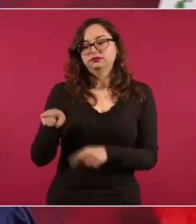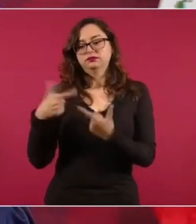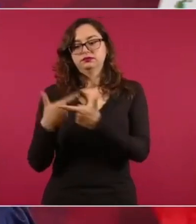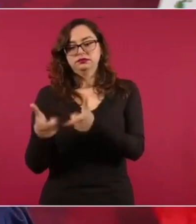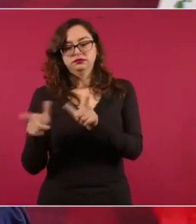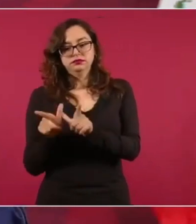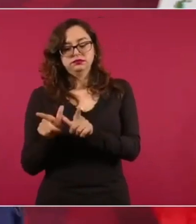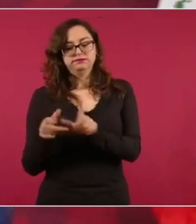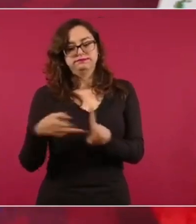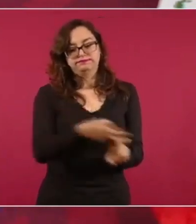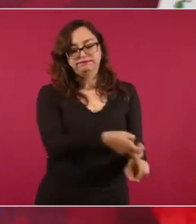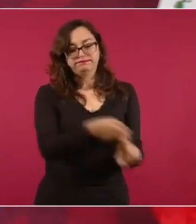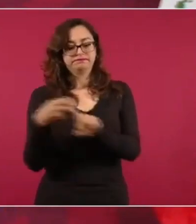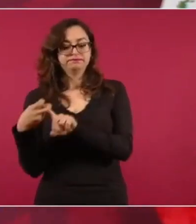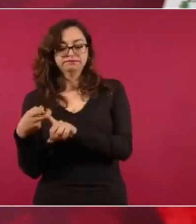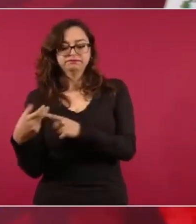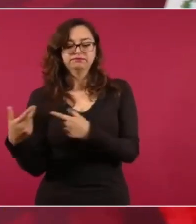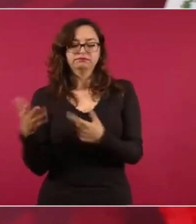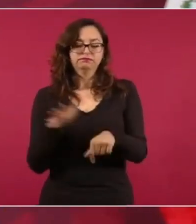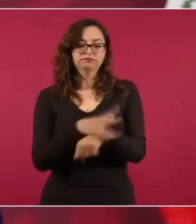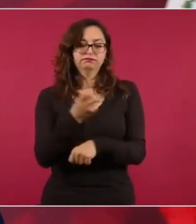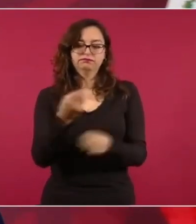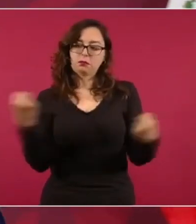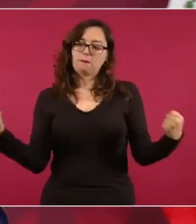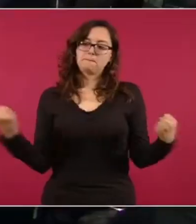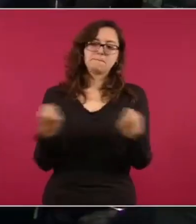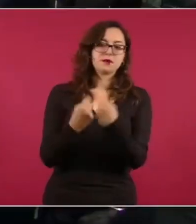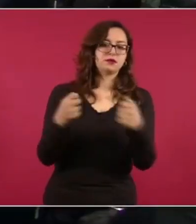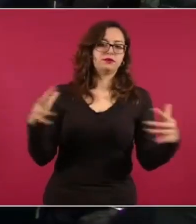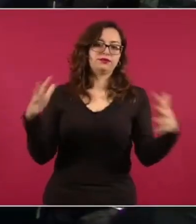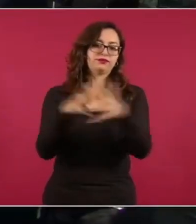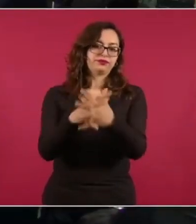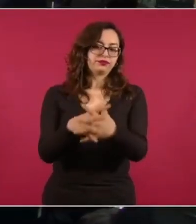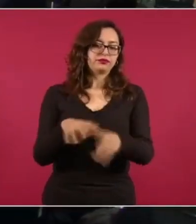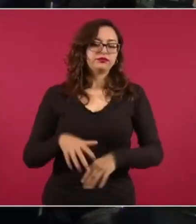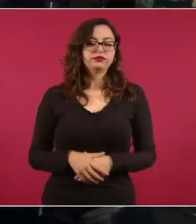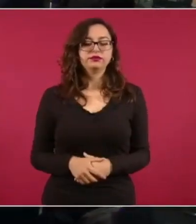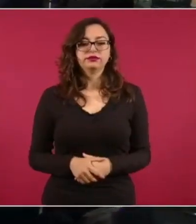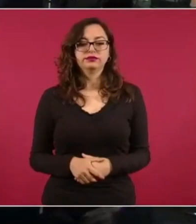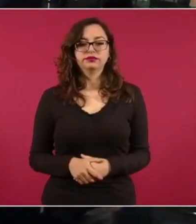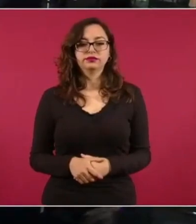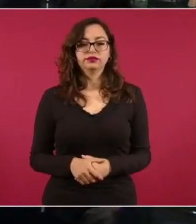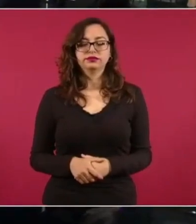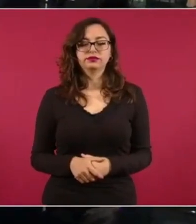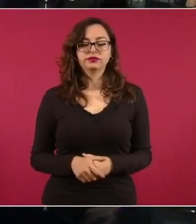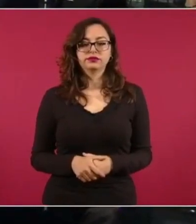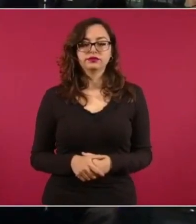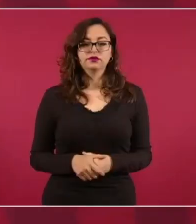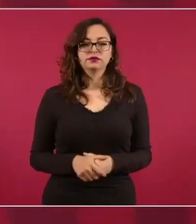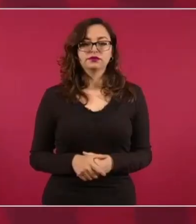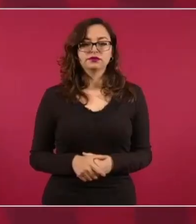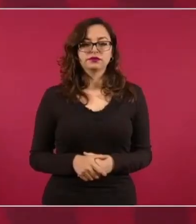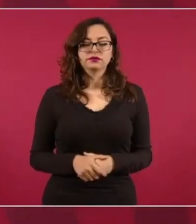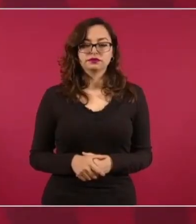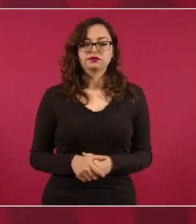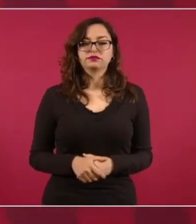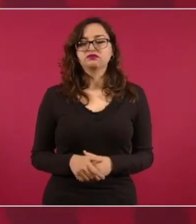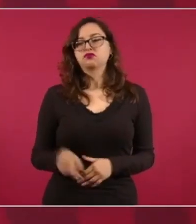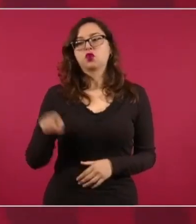supuestamente secuestrar al señor. ¿Hay algún cártel detrás de esta acción? Se habla de una